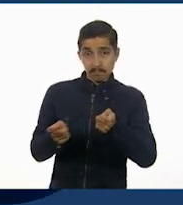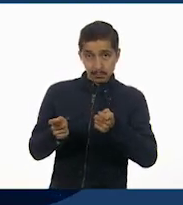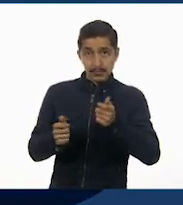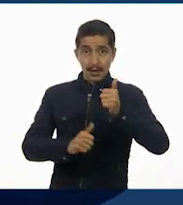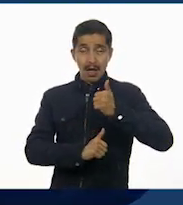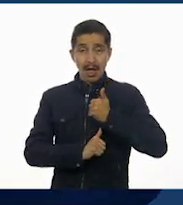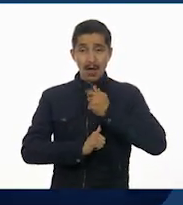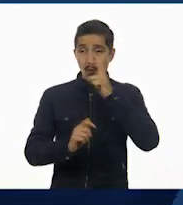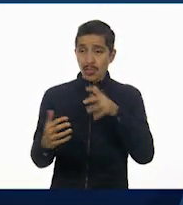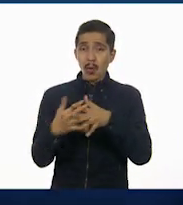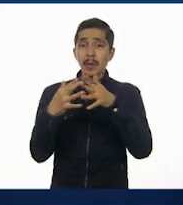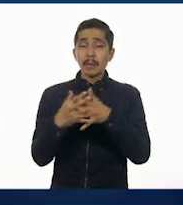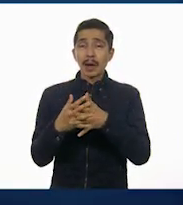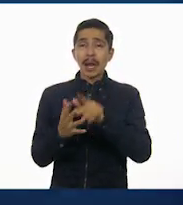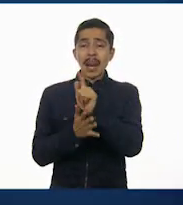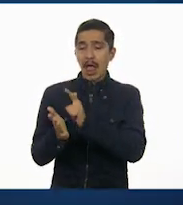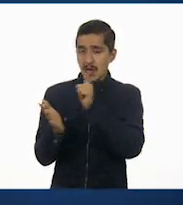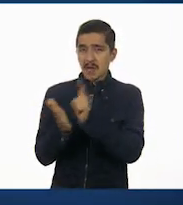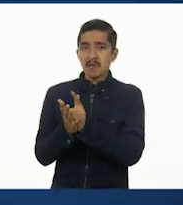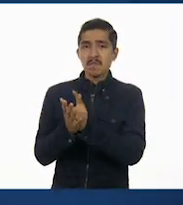guerra y de aplicar la ley.